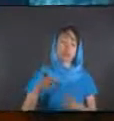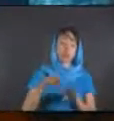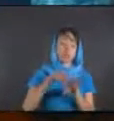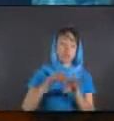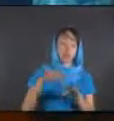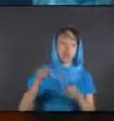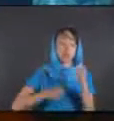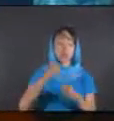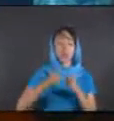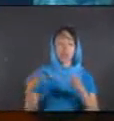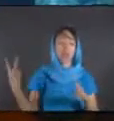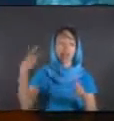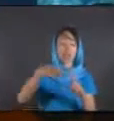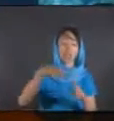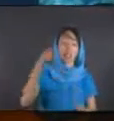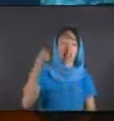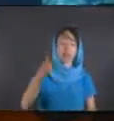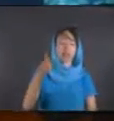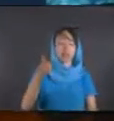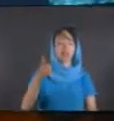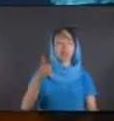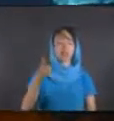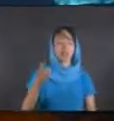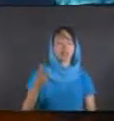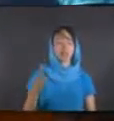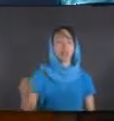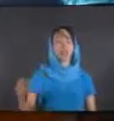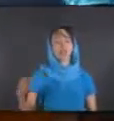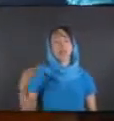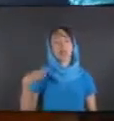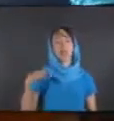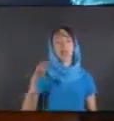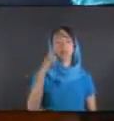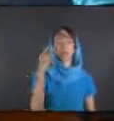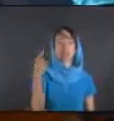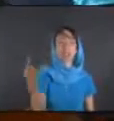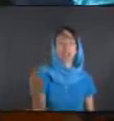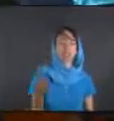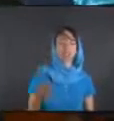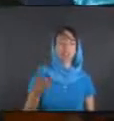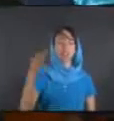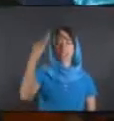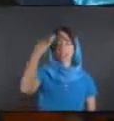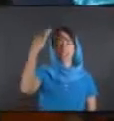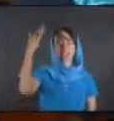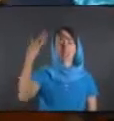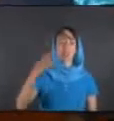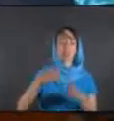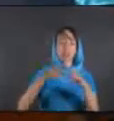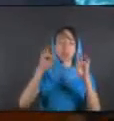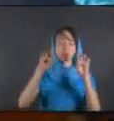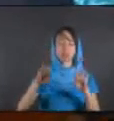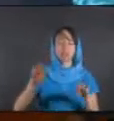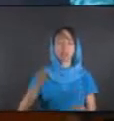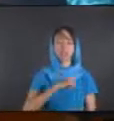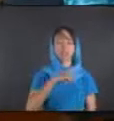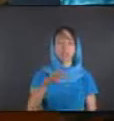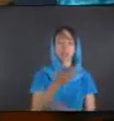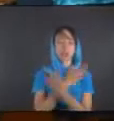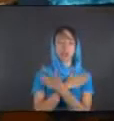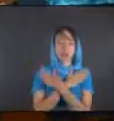rogándote, Señor, que tú aceptes esa simiente en el nombre de Jesús, que son para